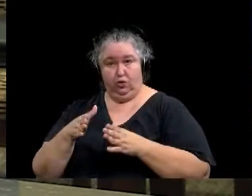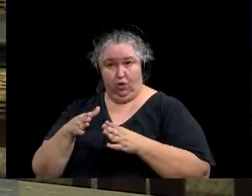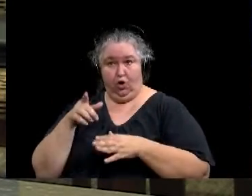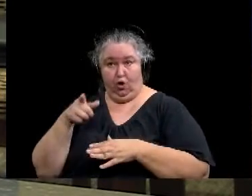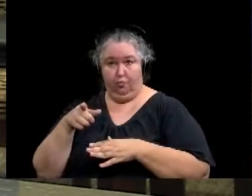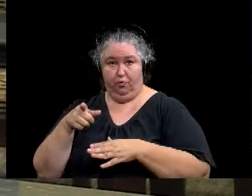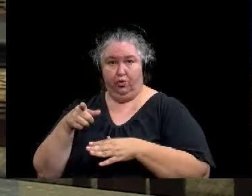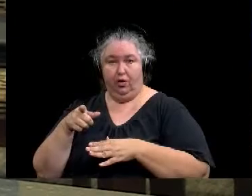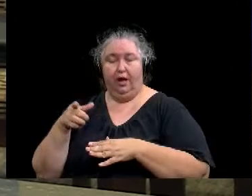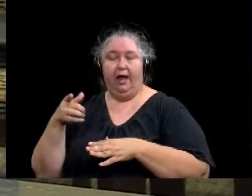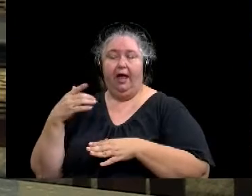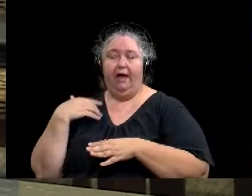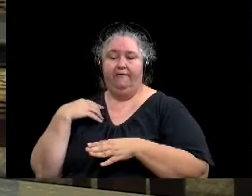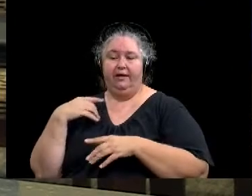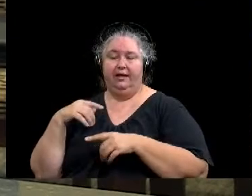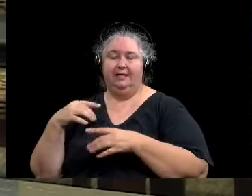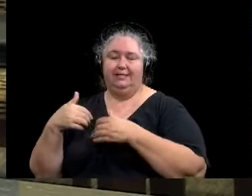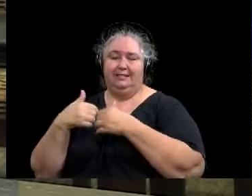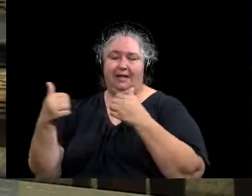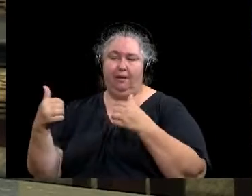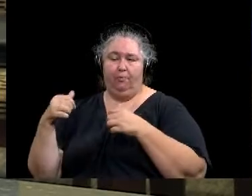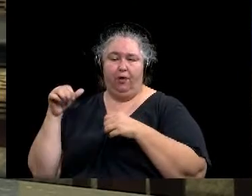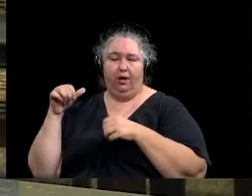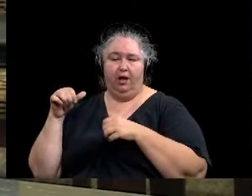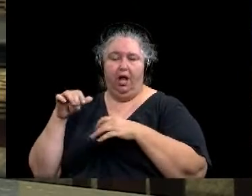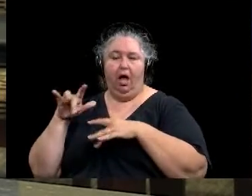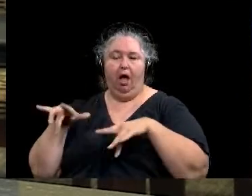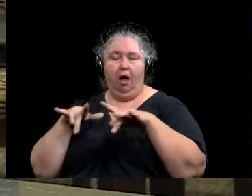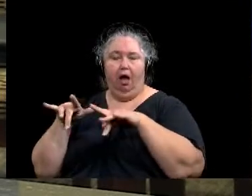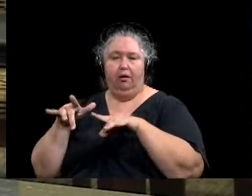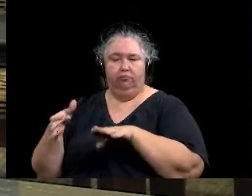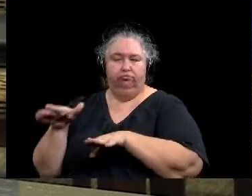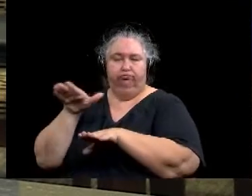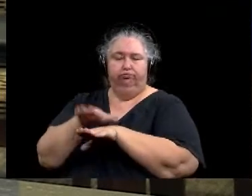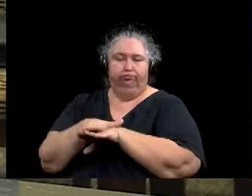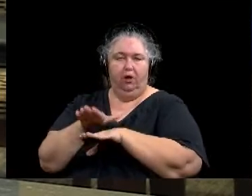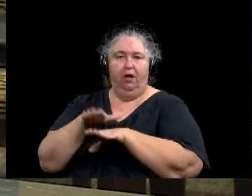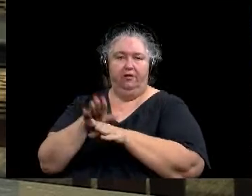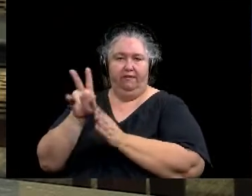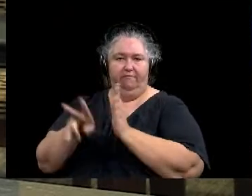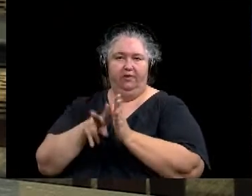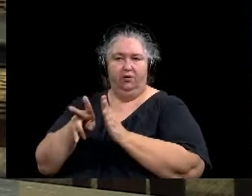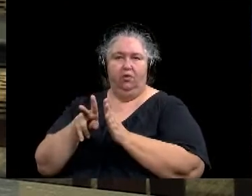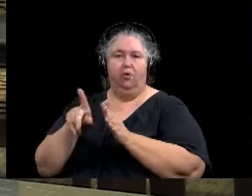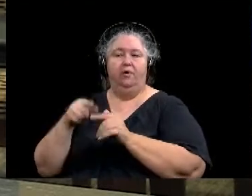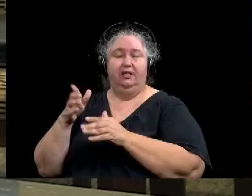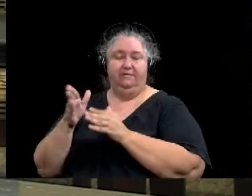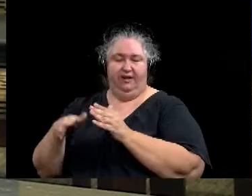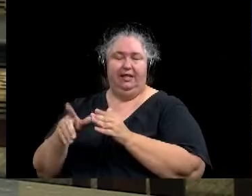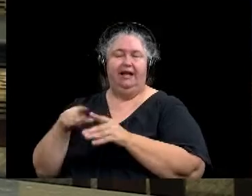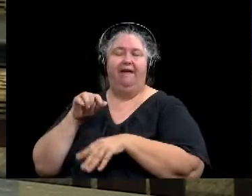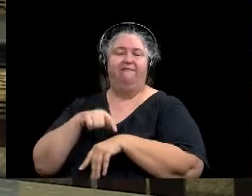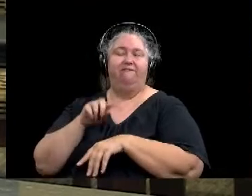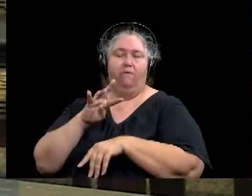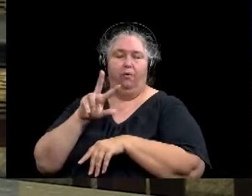una persona en español que está interpretando todo en español y va a estar